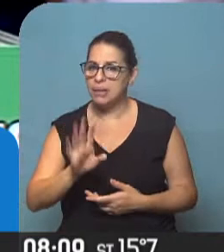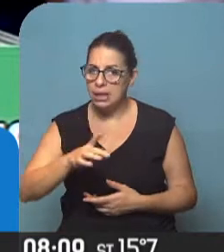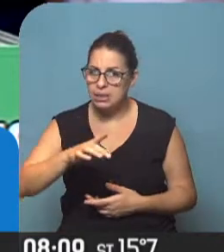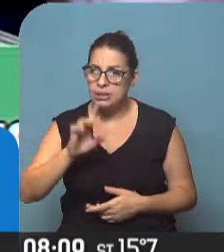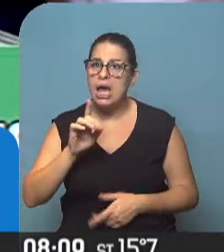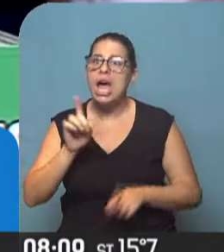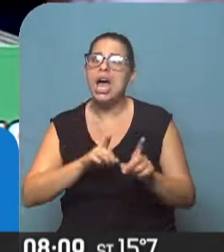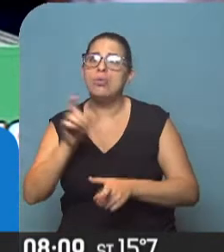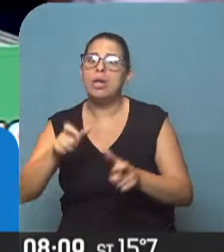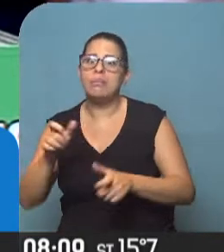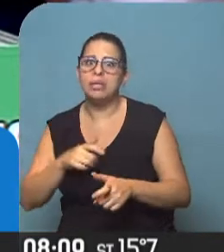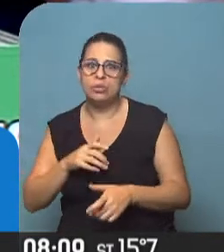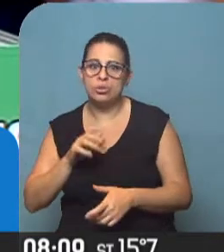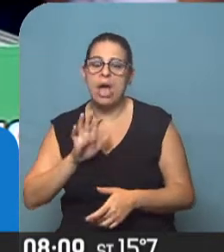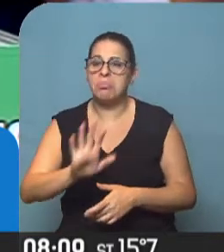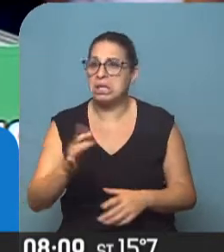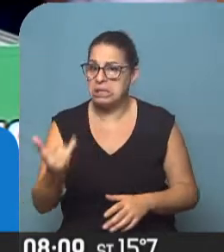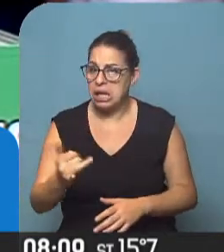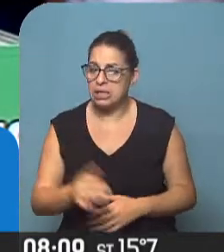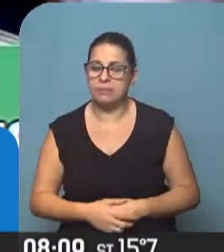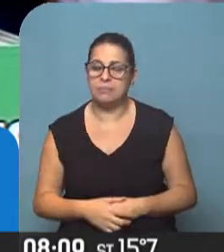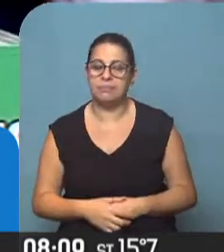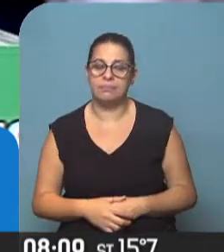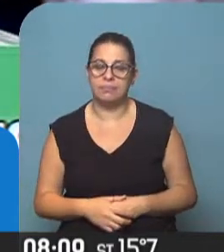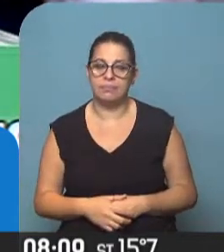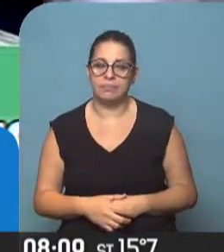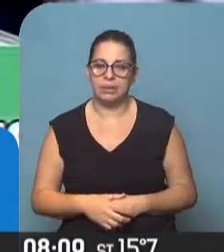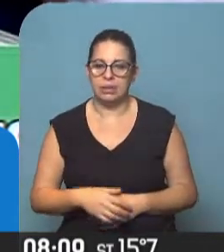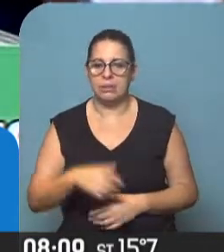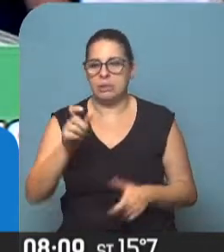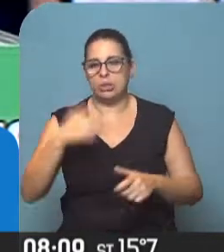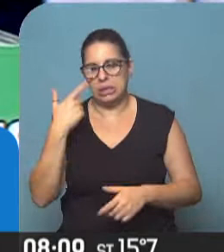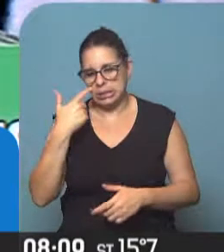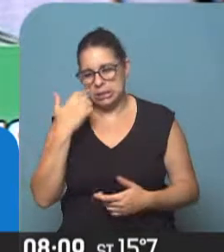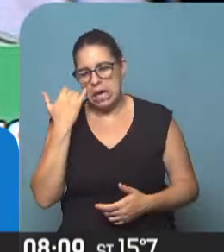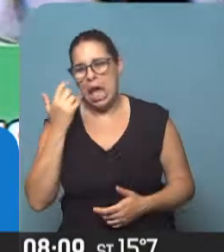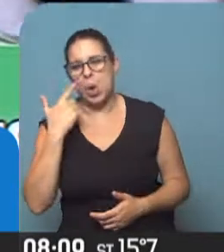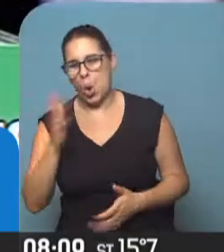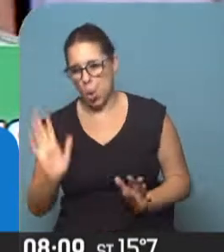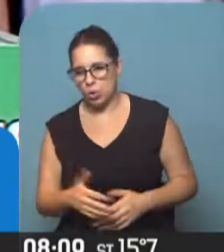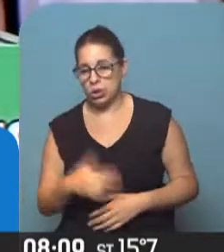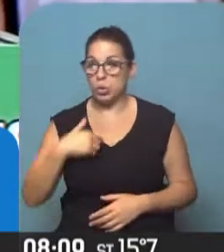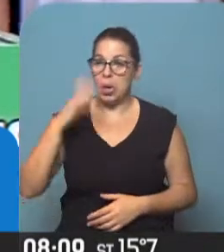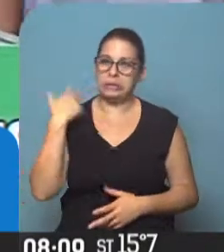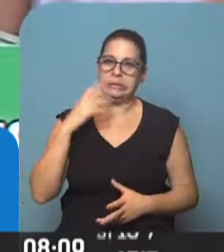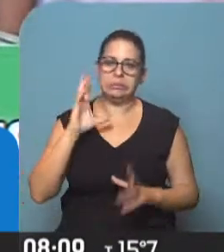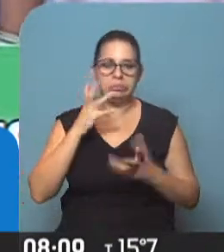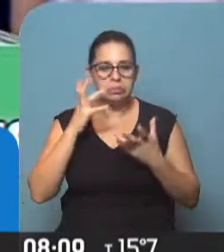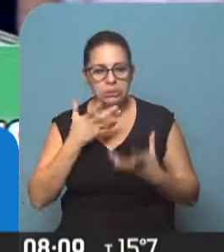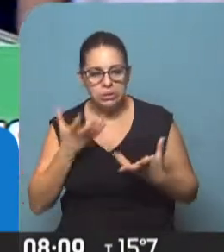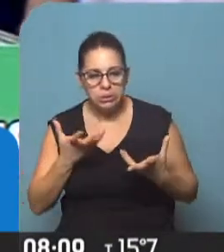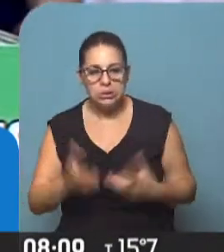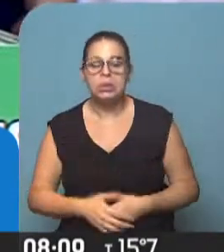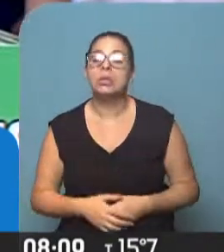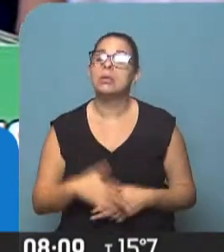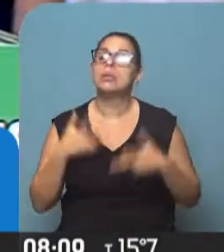recibido algunos personajes que ya los conocemos, por eso estaba un poco caliente y